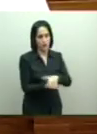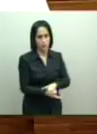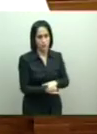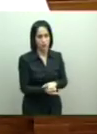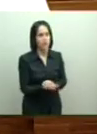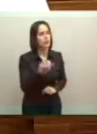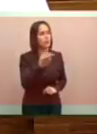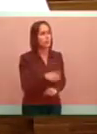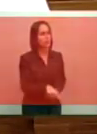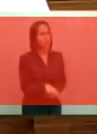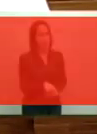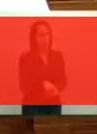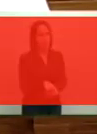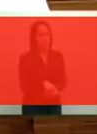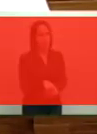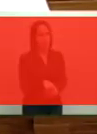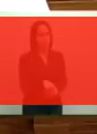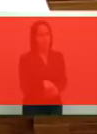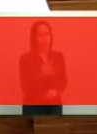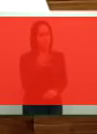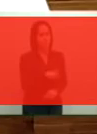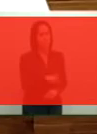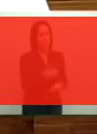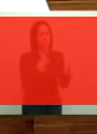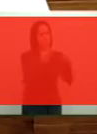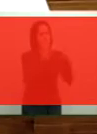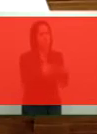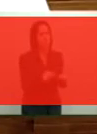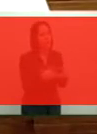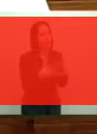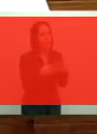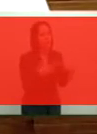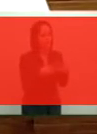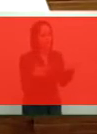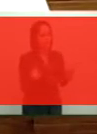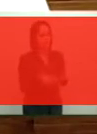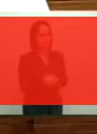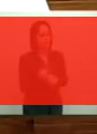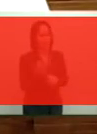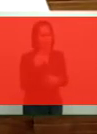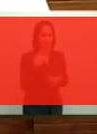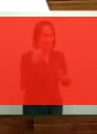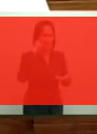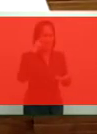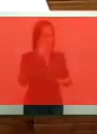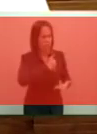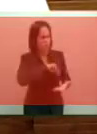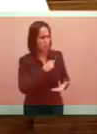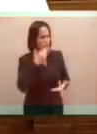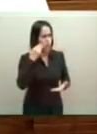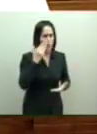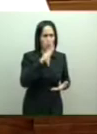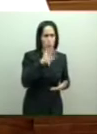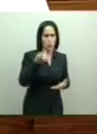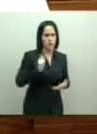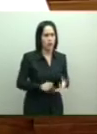también con el modelo social, que es un disparate. ¿Por qué estamos tan orgullosos de tener el